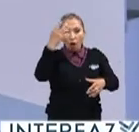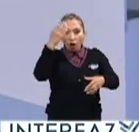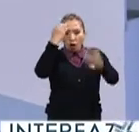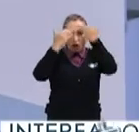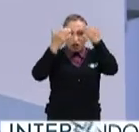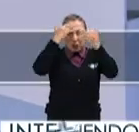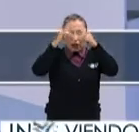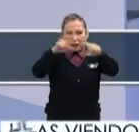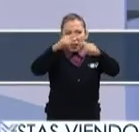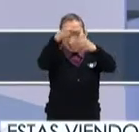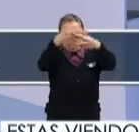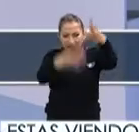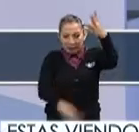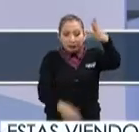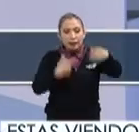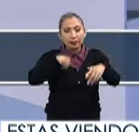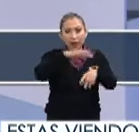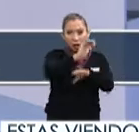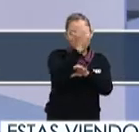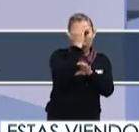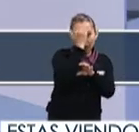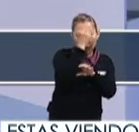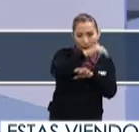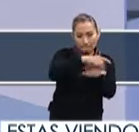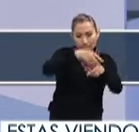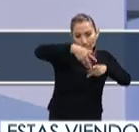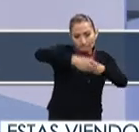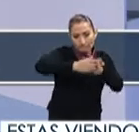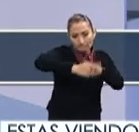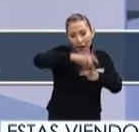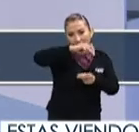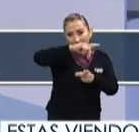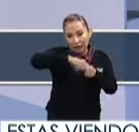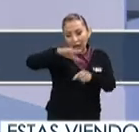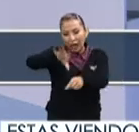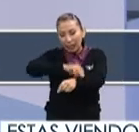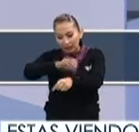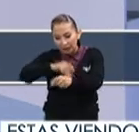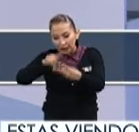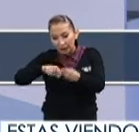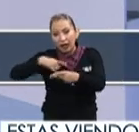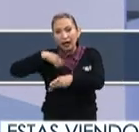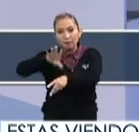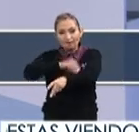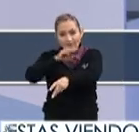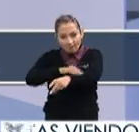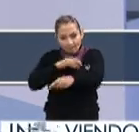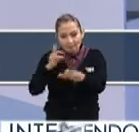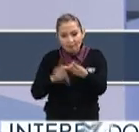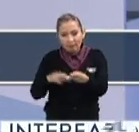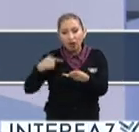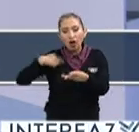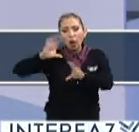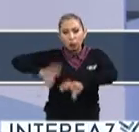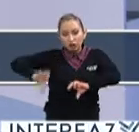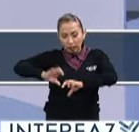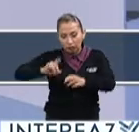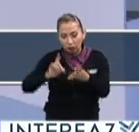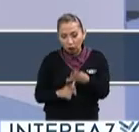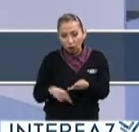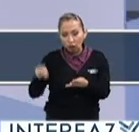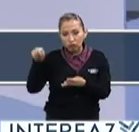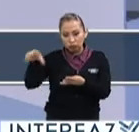conocimientos. Integra conocimientos de mecánica, de eléctrica, de electrónica, de